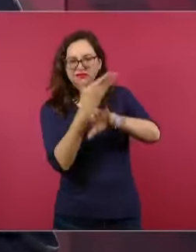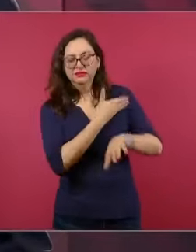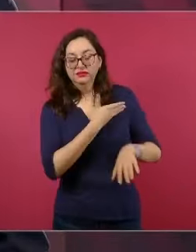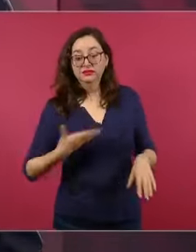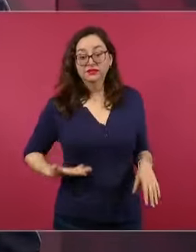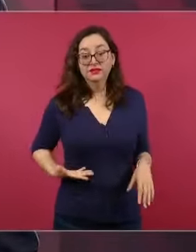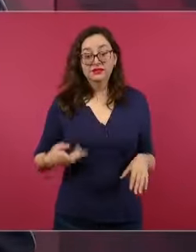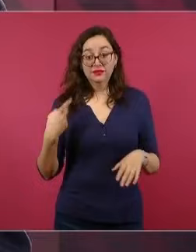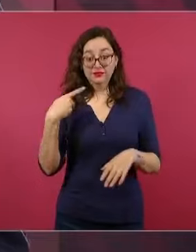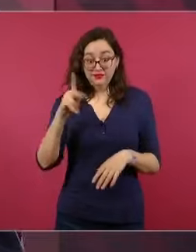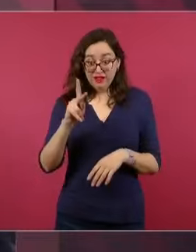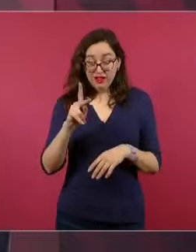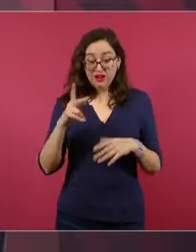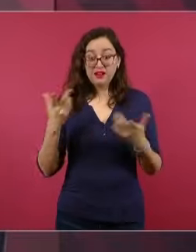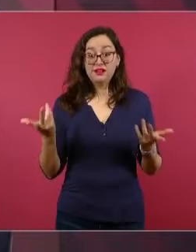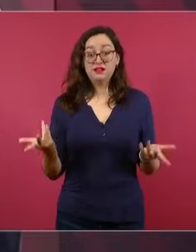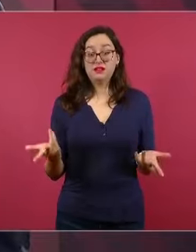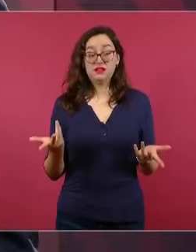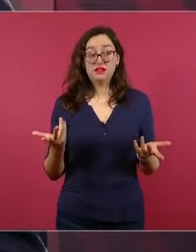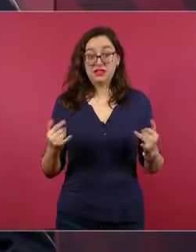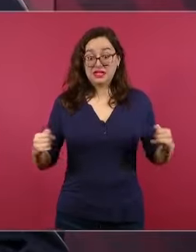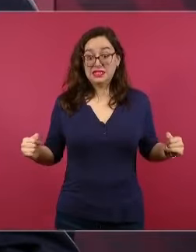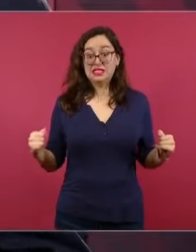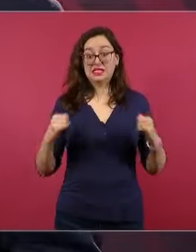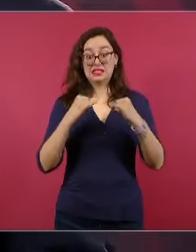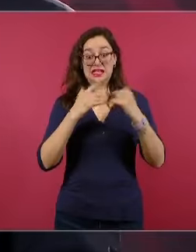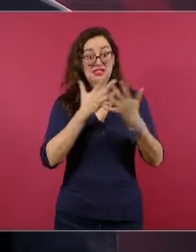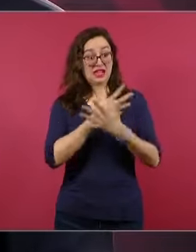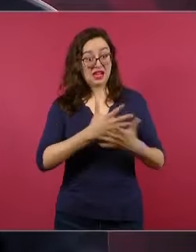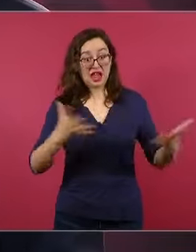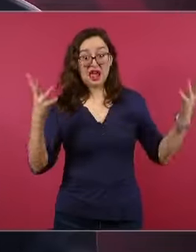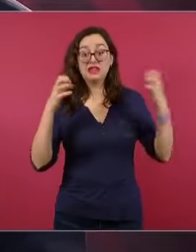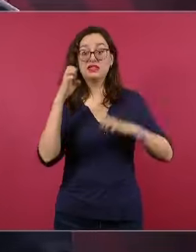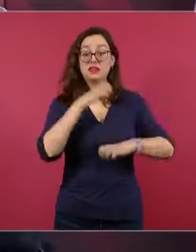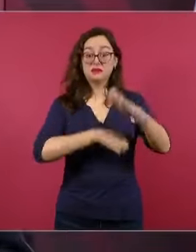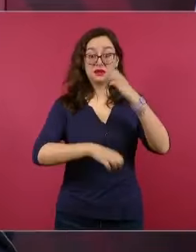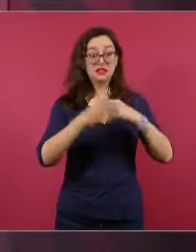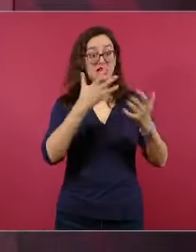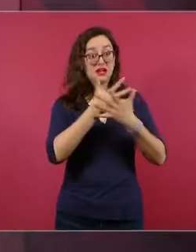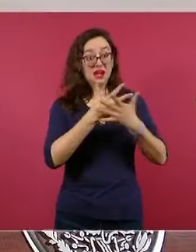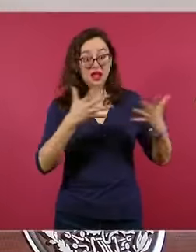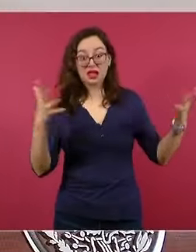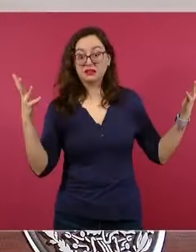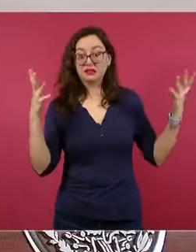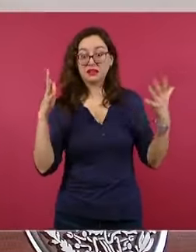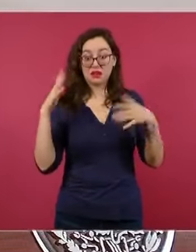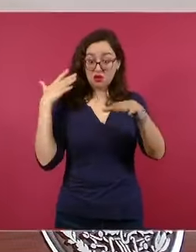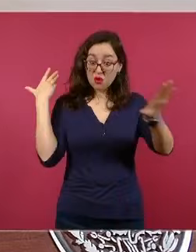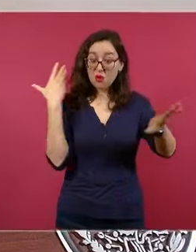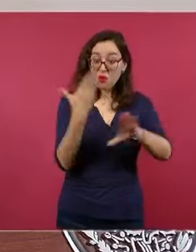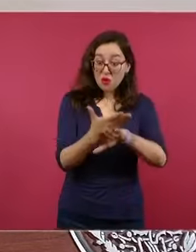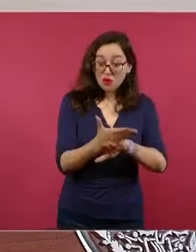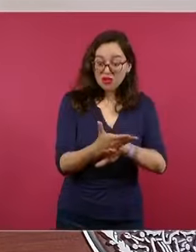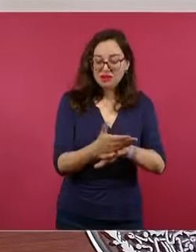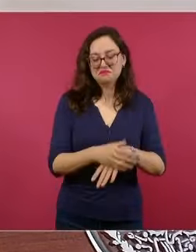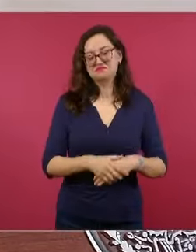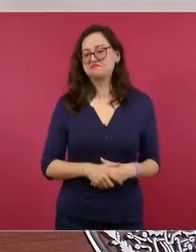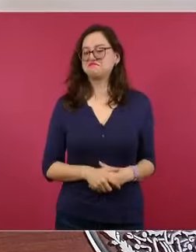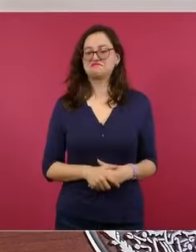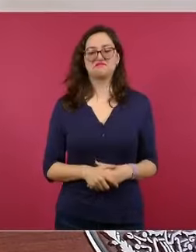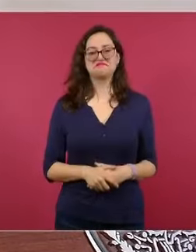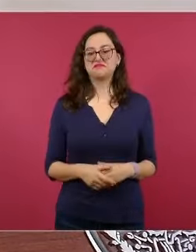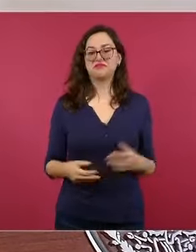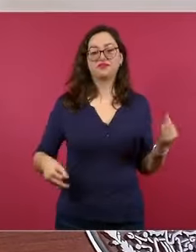corporaciones de las grandes empresas mediáticas no había